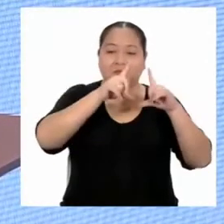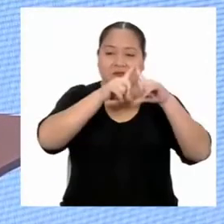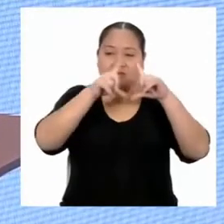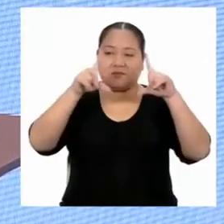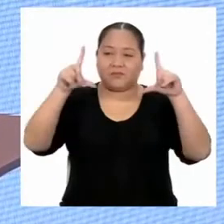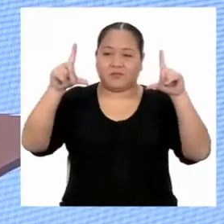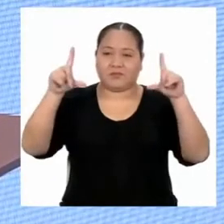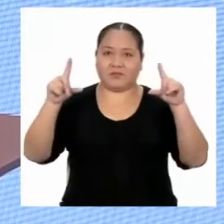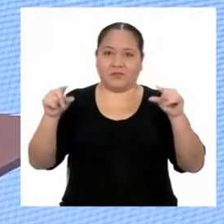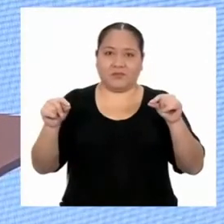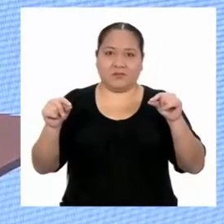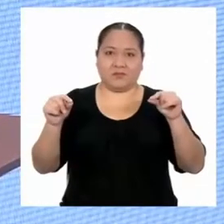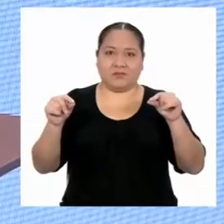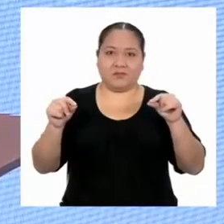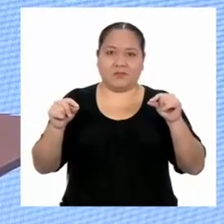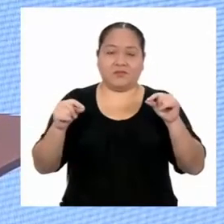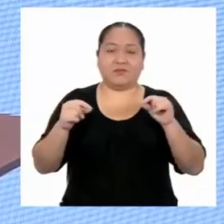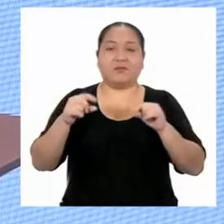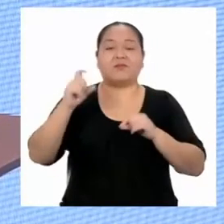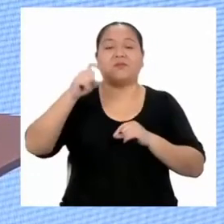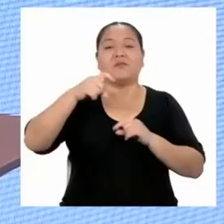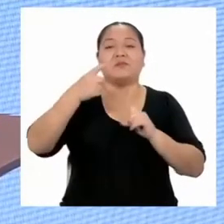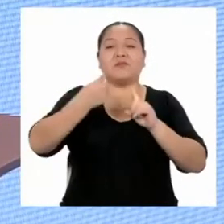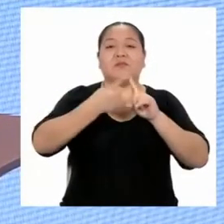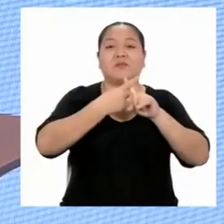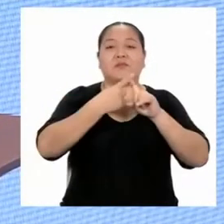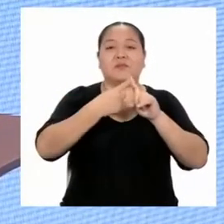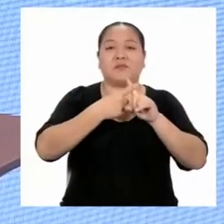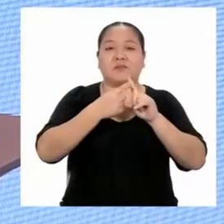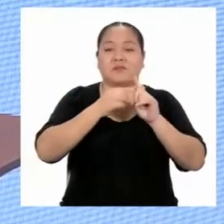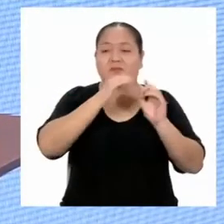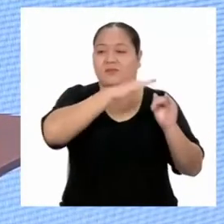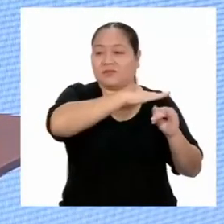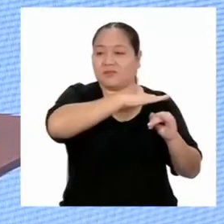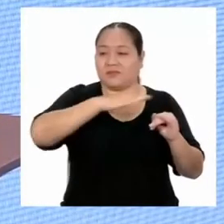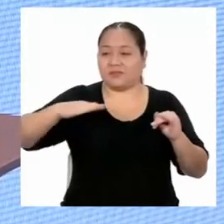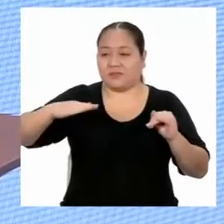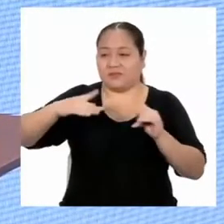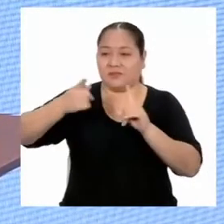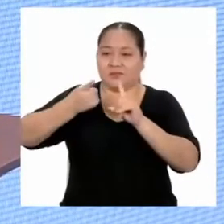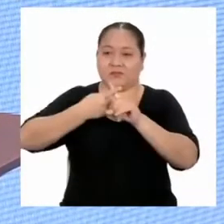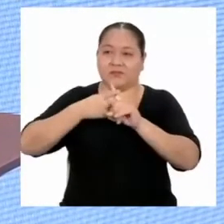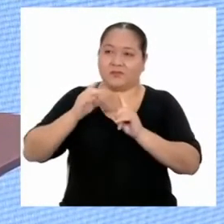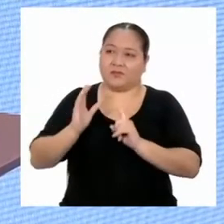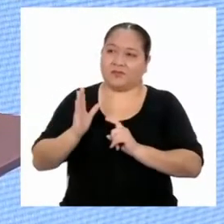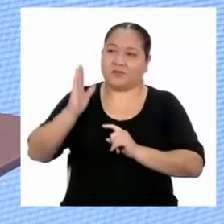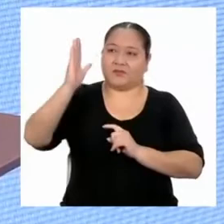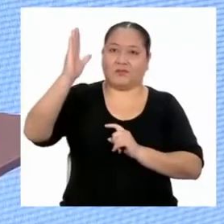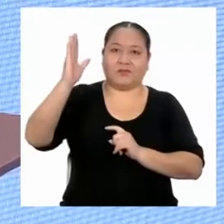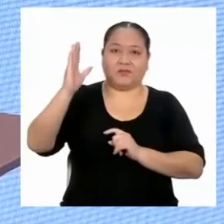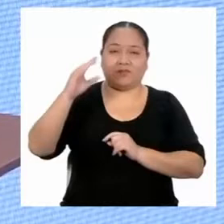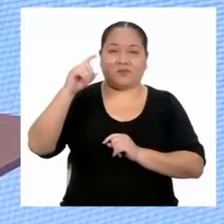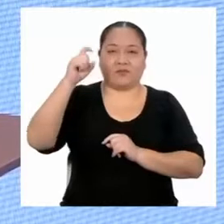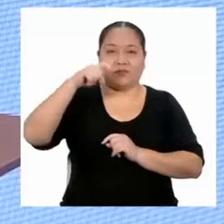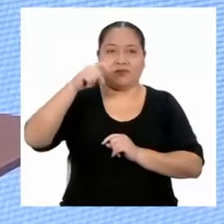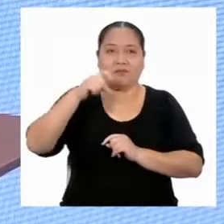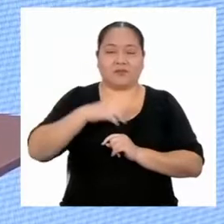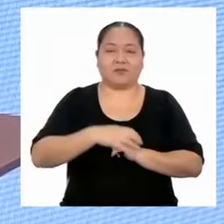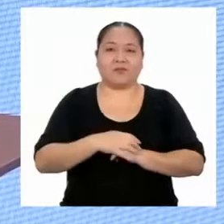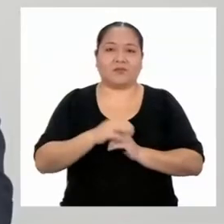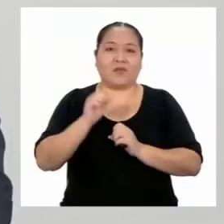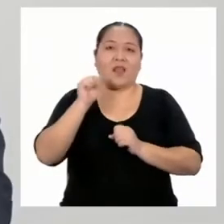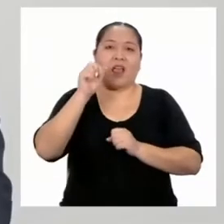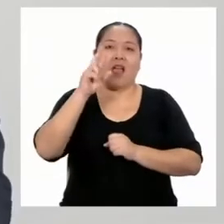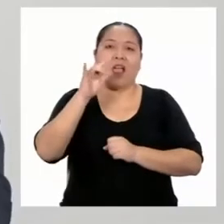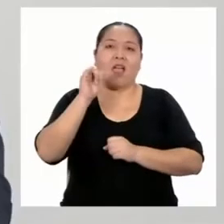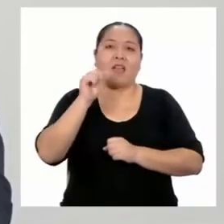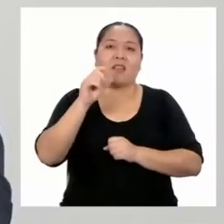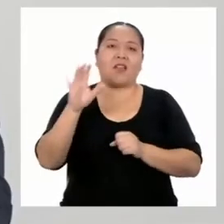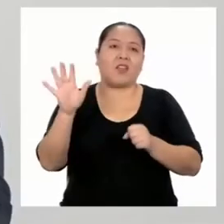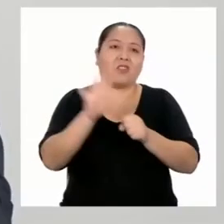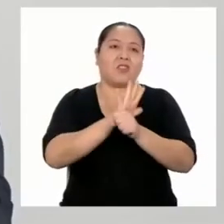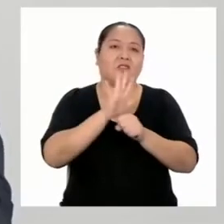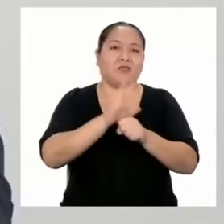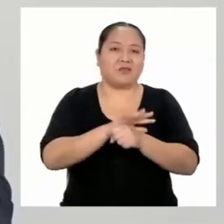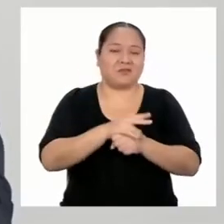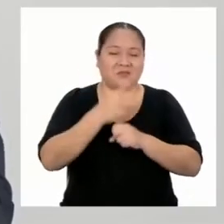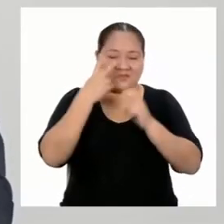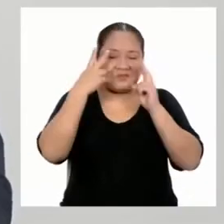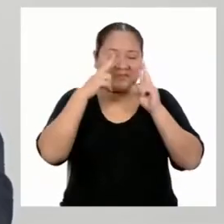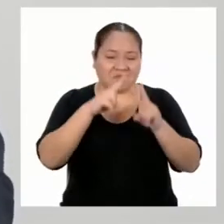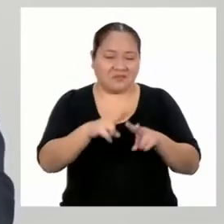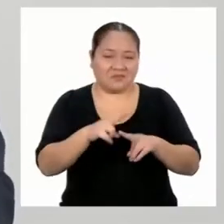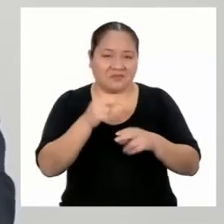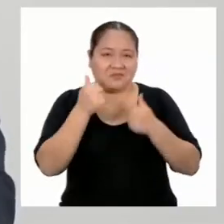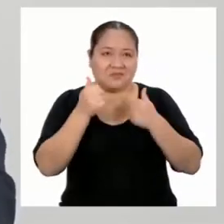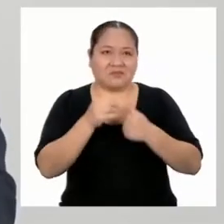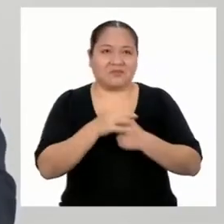rectangular, nos tocaría multiplicar las dimensiones del largo por el ancho y tendríamos su área total. ¿Te diste